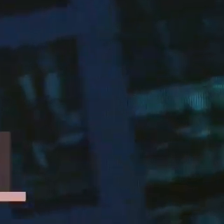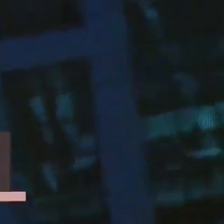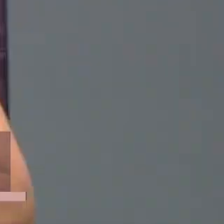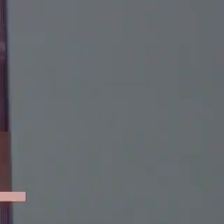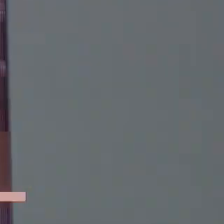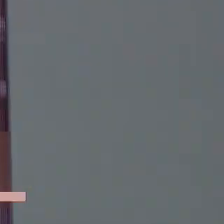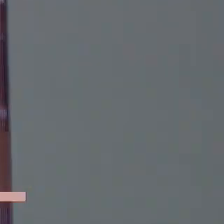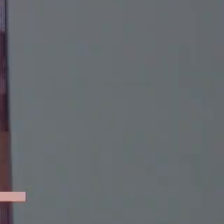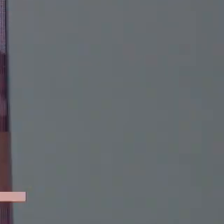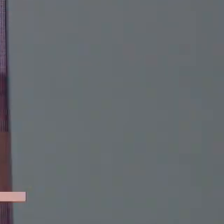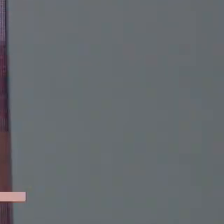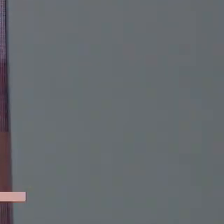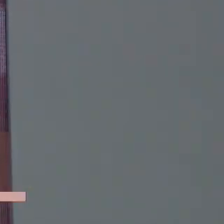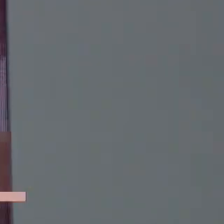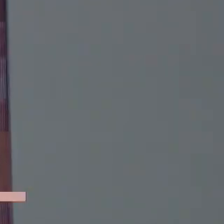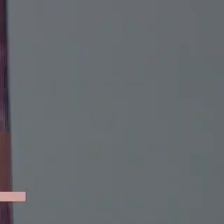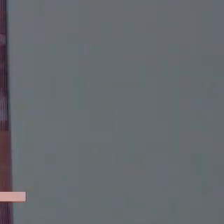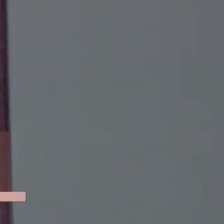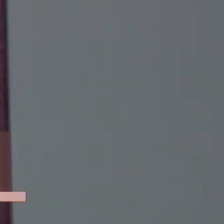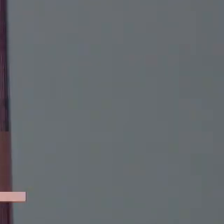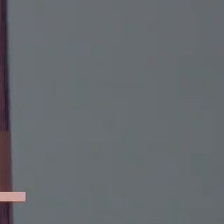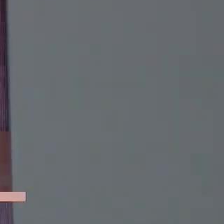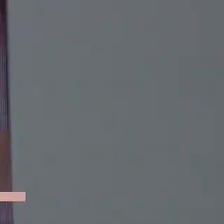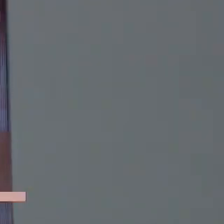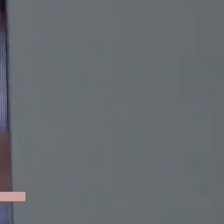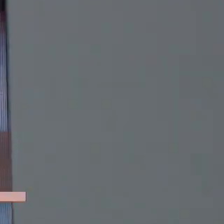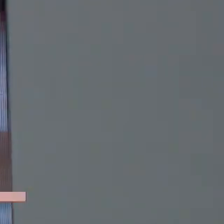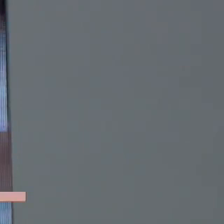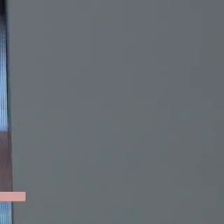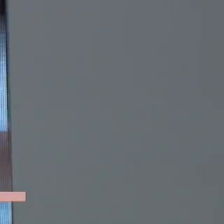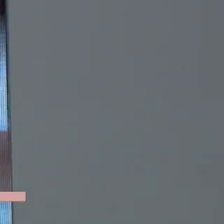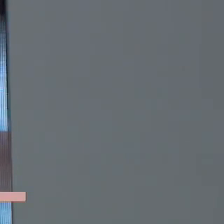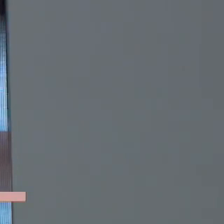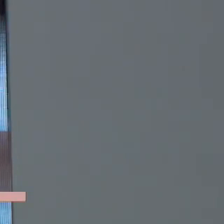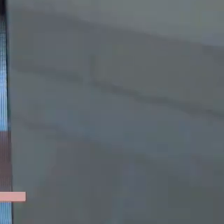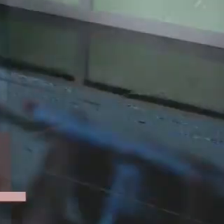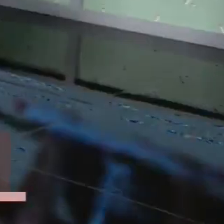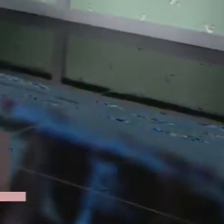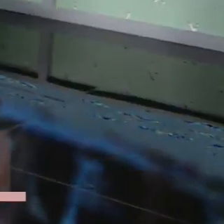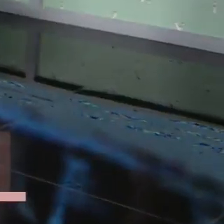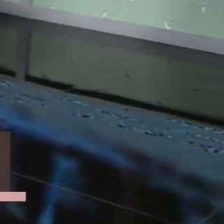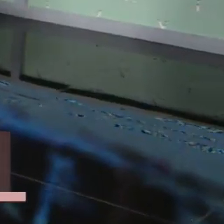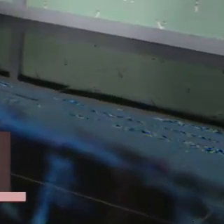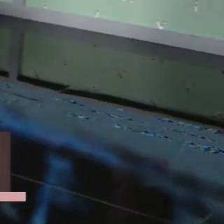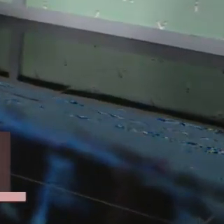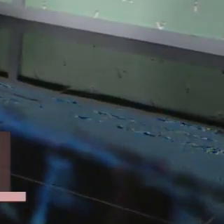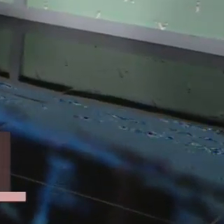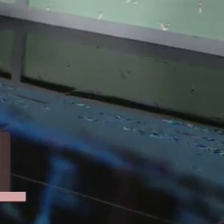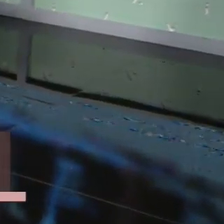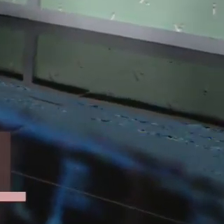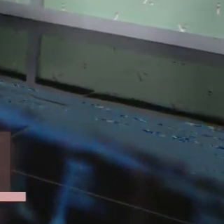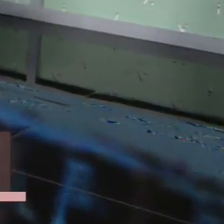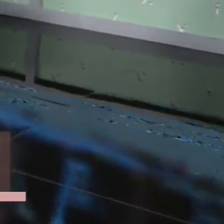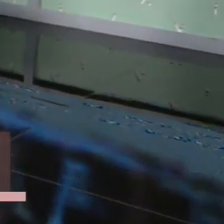¿Cómo sería el equilibrio, Magdalena, digamos, pensando en la realidad y en tener, por ejemplo,